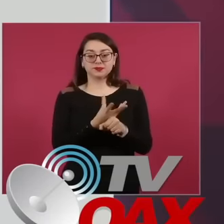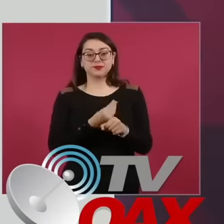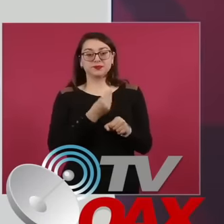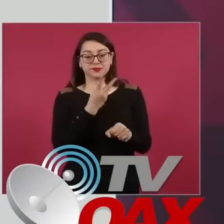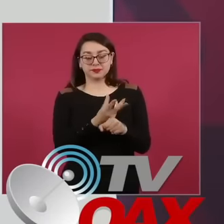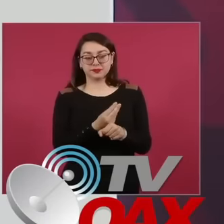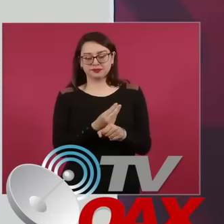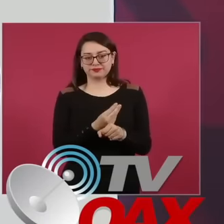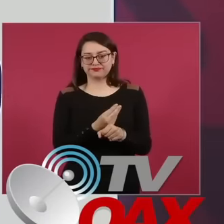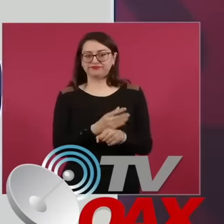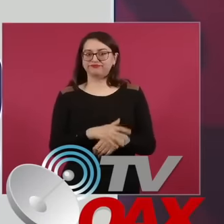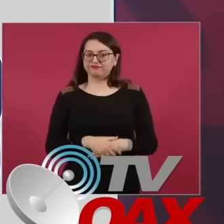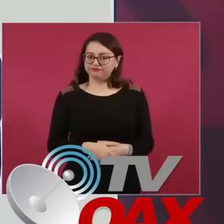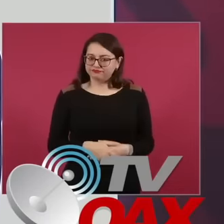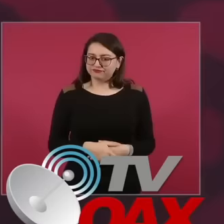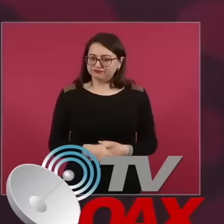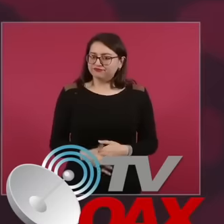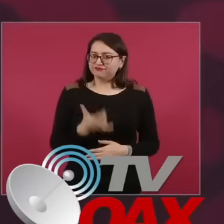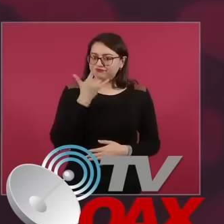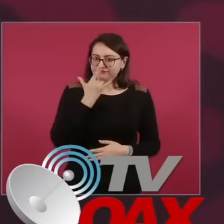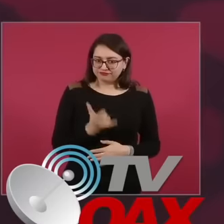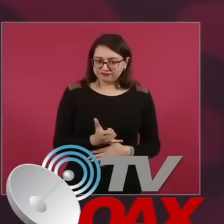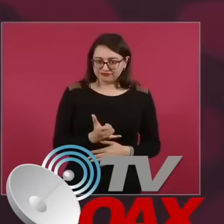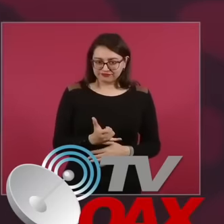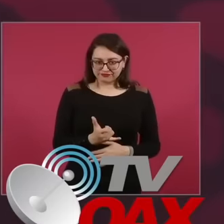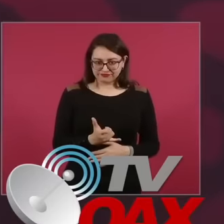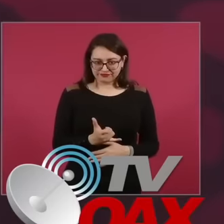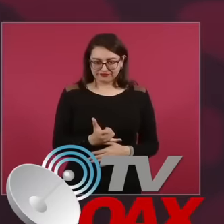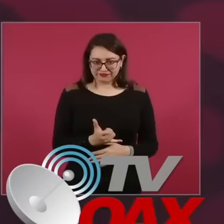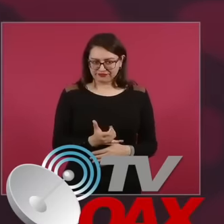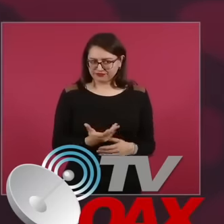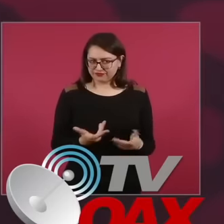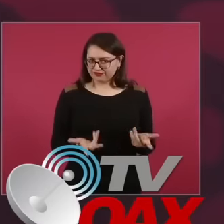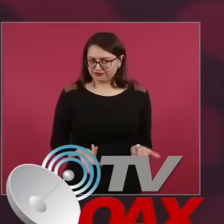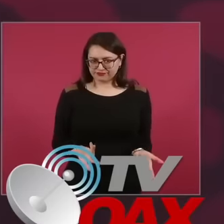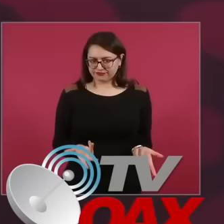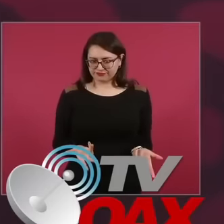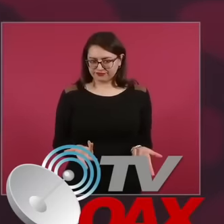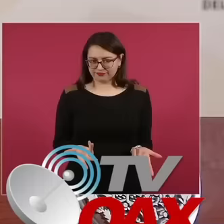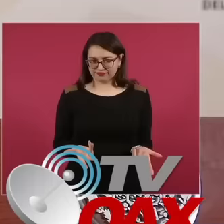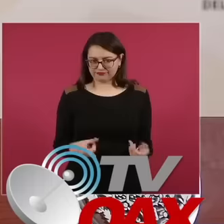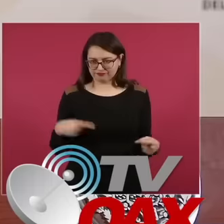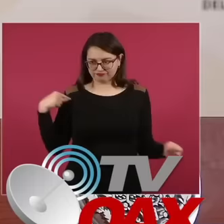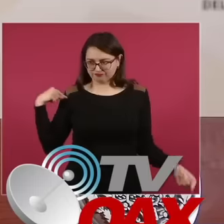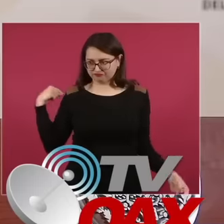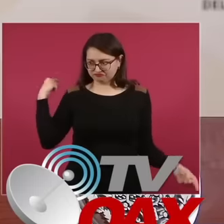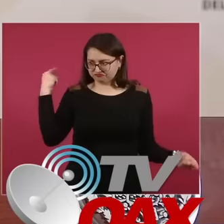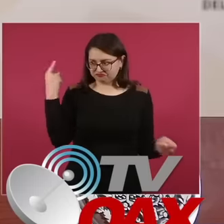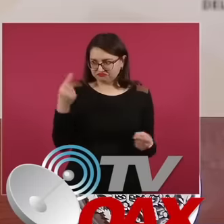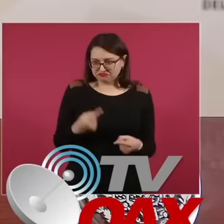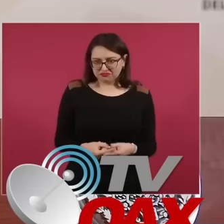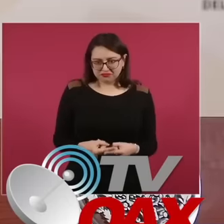muy extraño que no haya un recinto